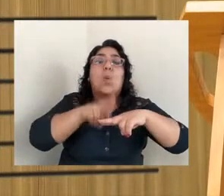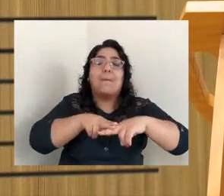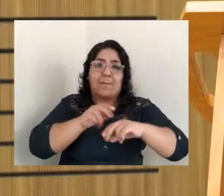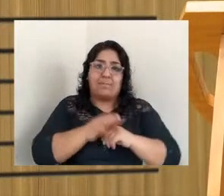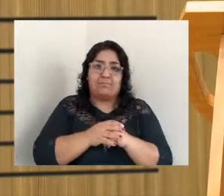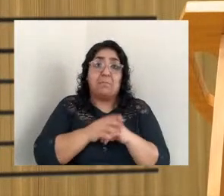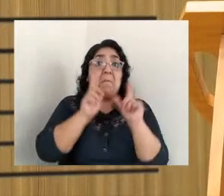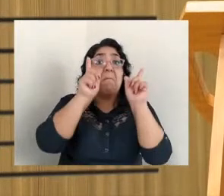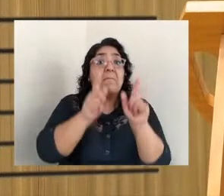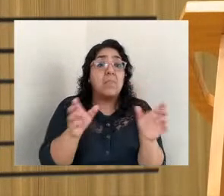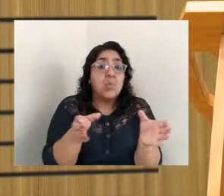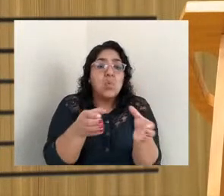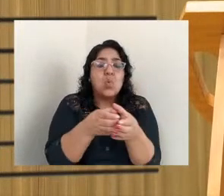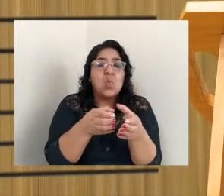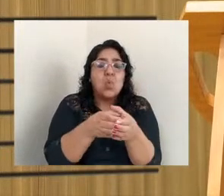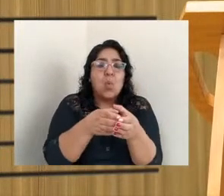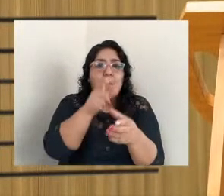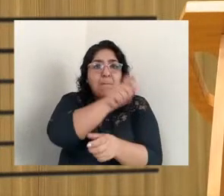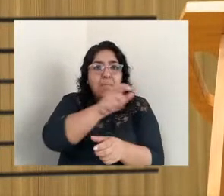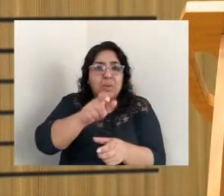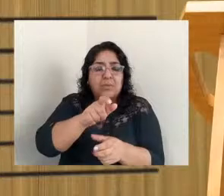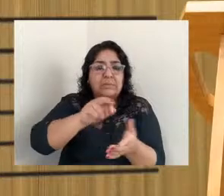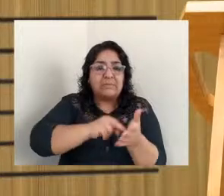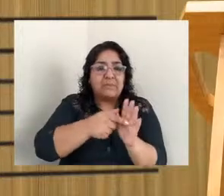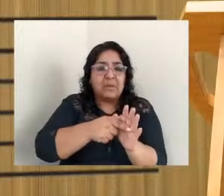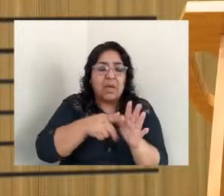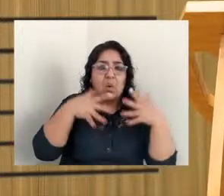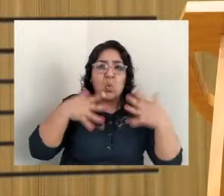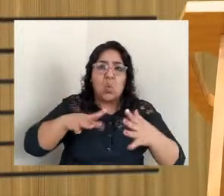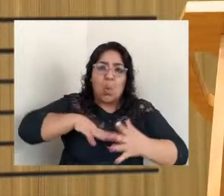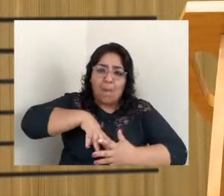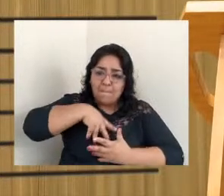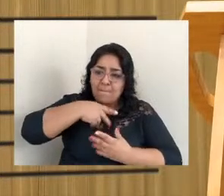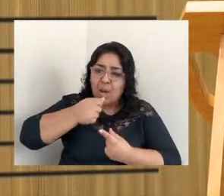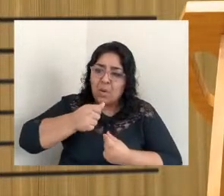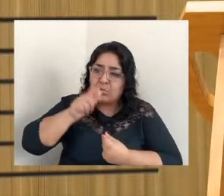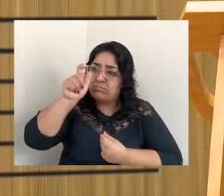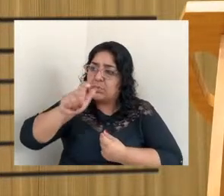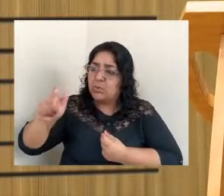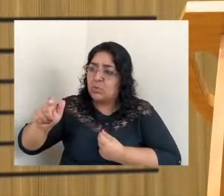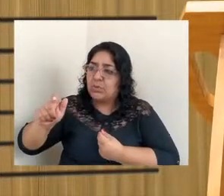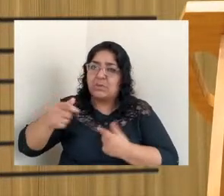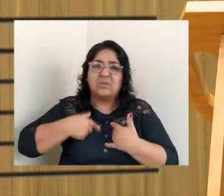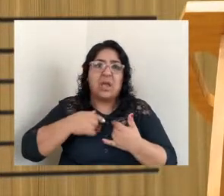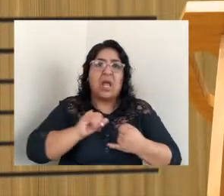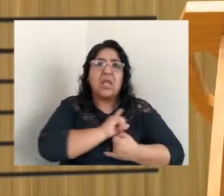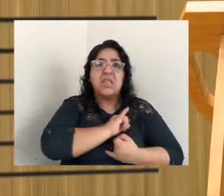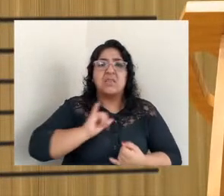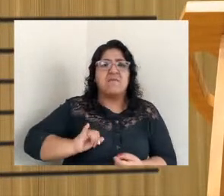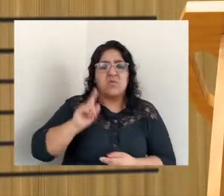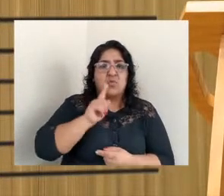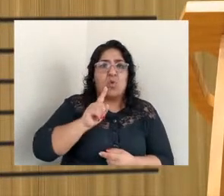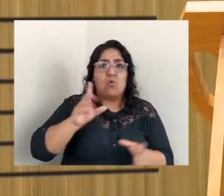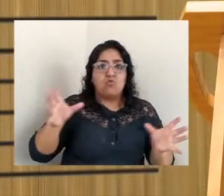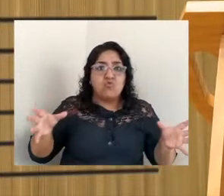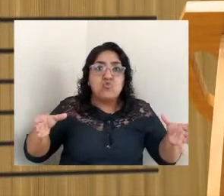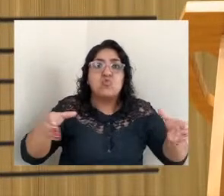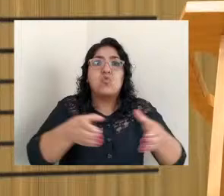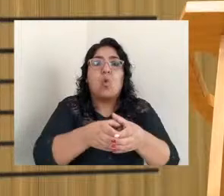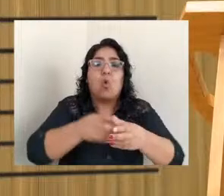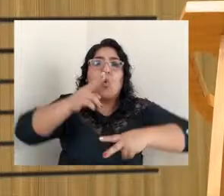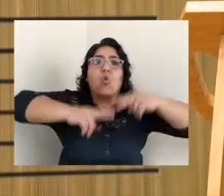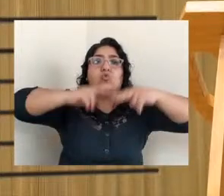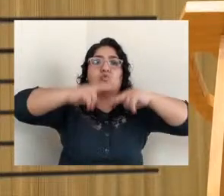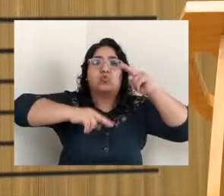grupo de personas que valoran al otro, salieron del individualismo y construyen colectivamente. Es